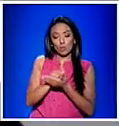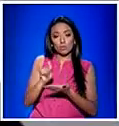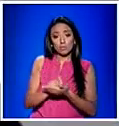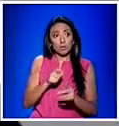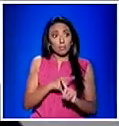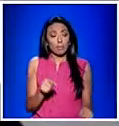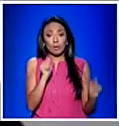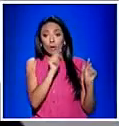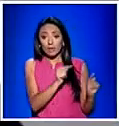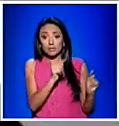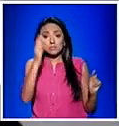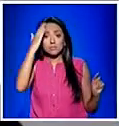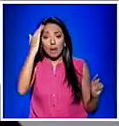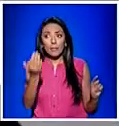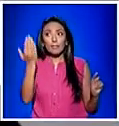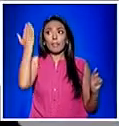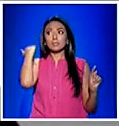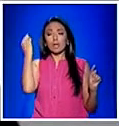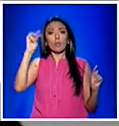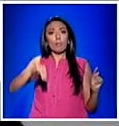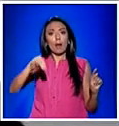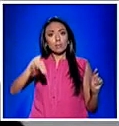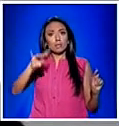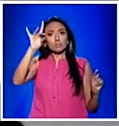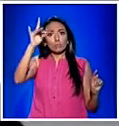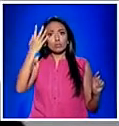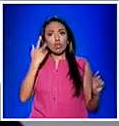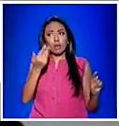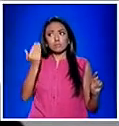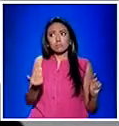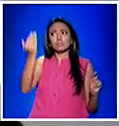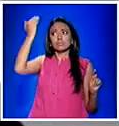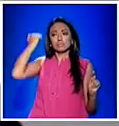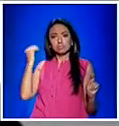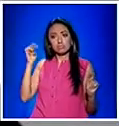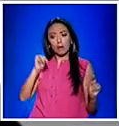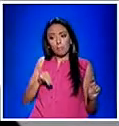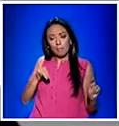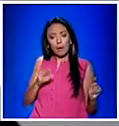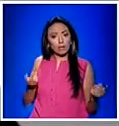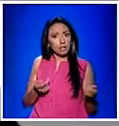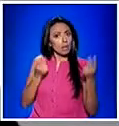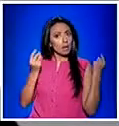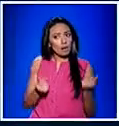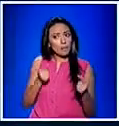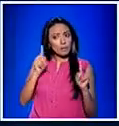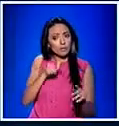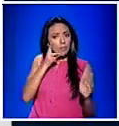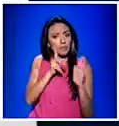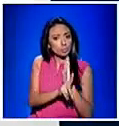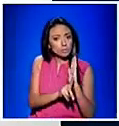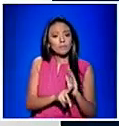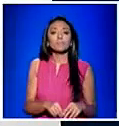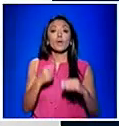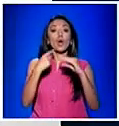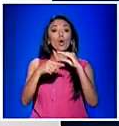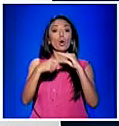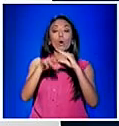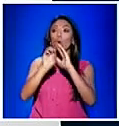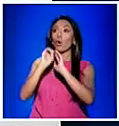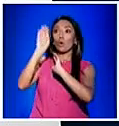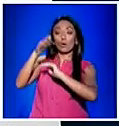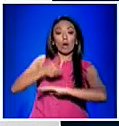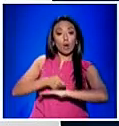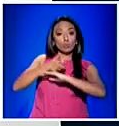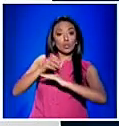que esto se supo el martes de la semana anterior. Inmediatamente se debía poner una denuncia. En un correo, las autoridades